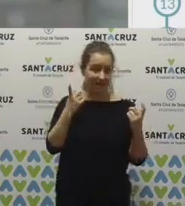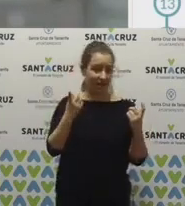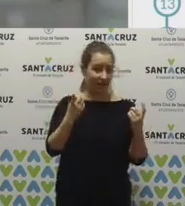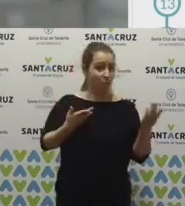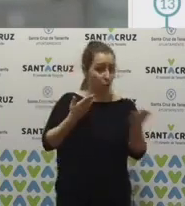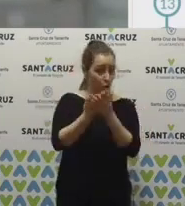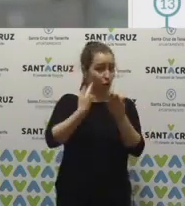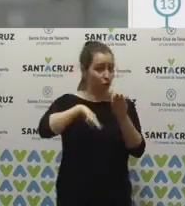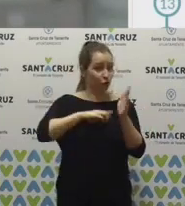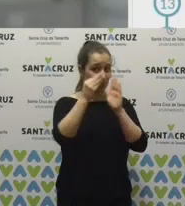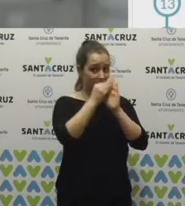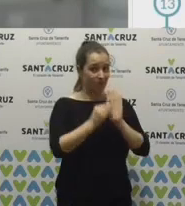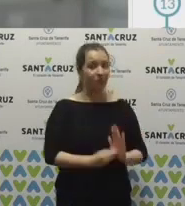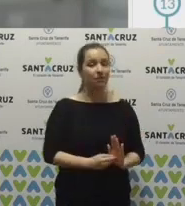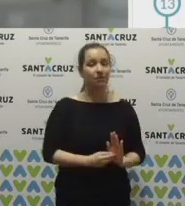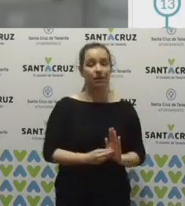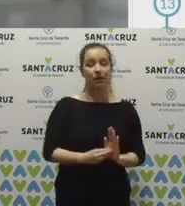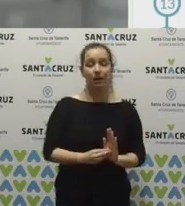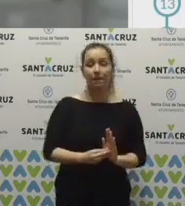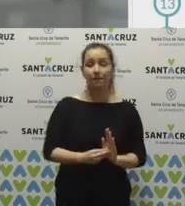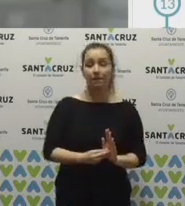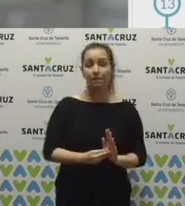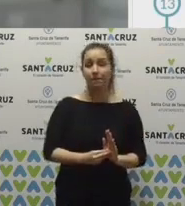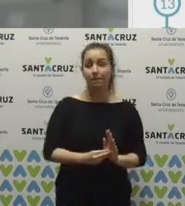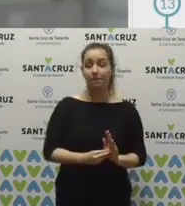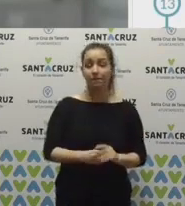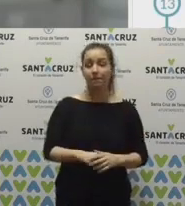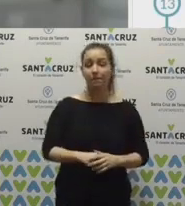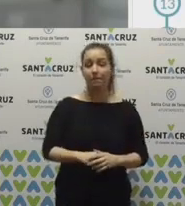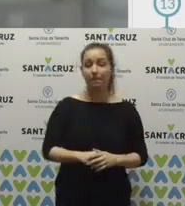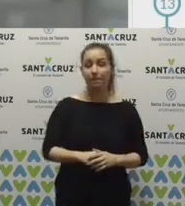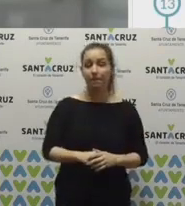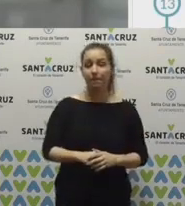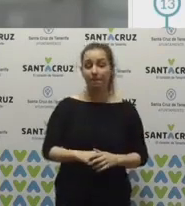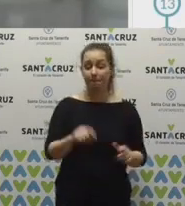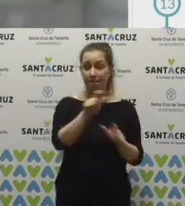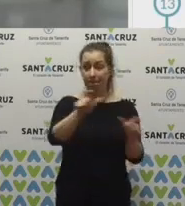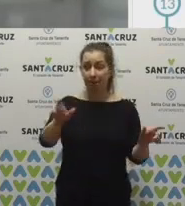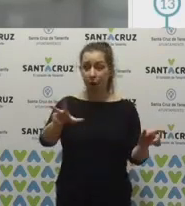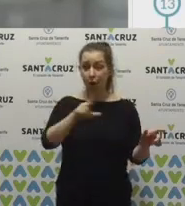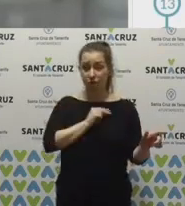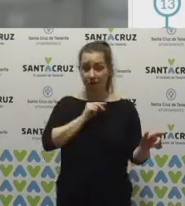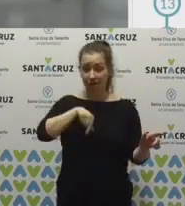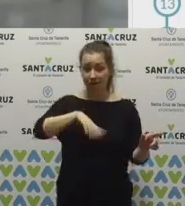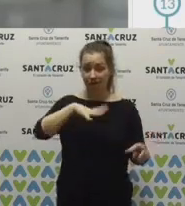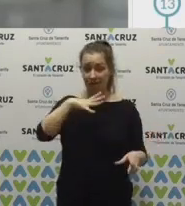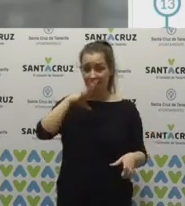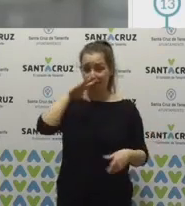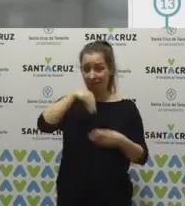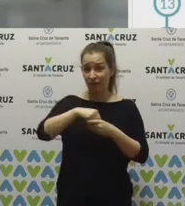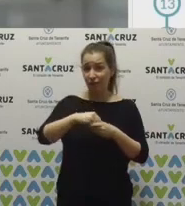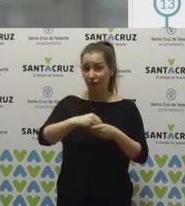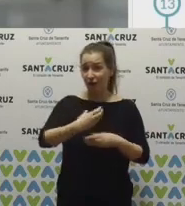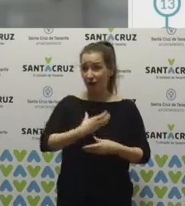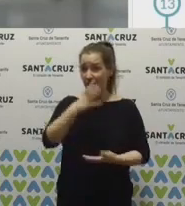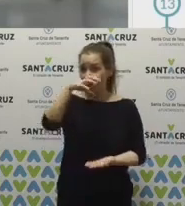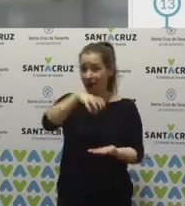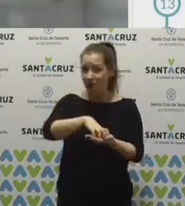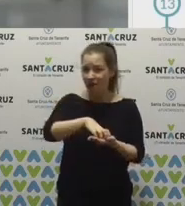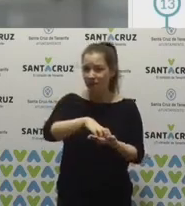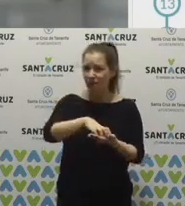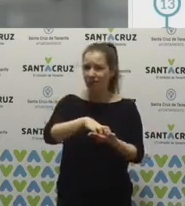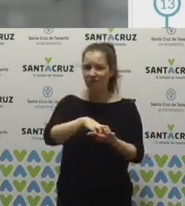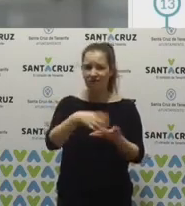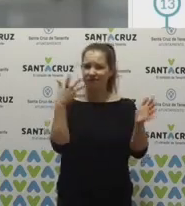se supone que vivo un concejal de esta de esta corporación necesite que le expliquemos con más detalle cómo se